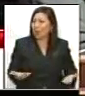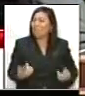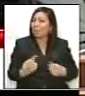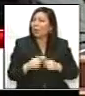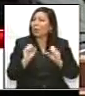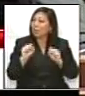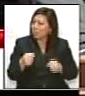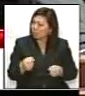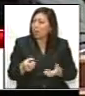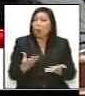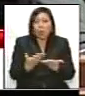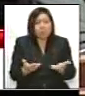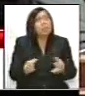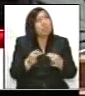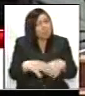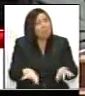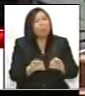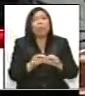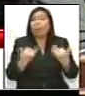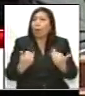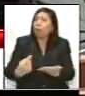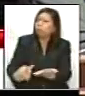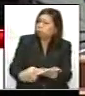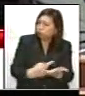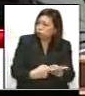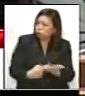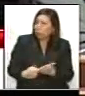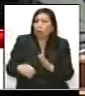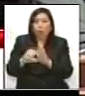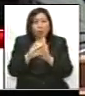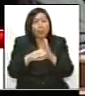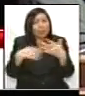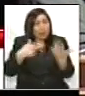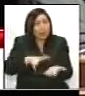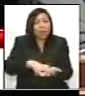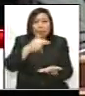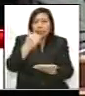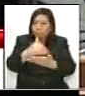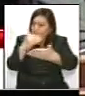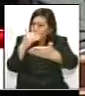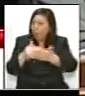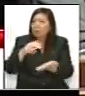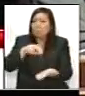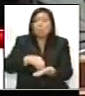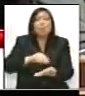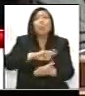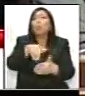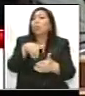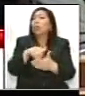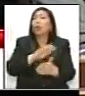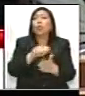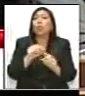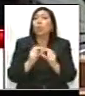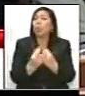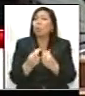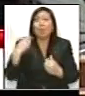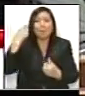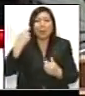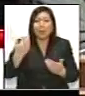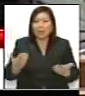le está dando la prioridad, porque ya la Comisión de Constitución ha aprobado un cronograma con la votación de todos los partidos